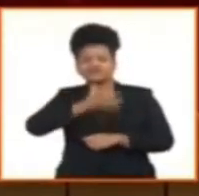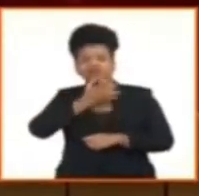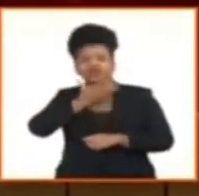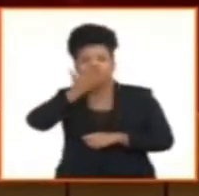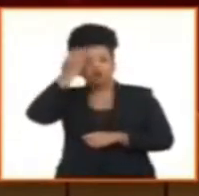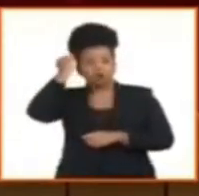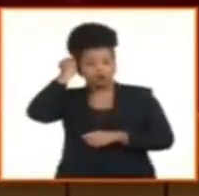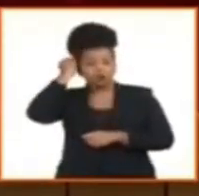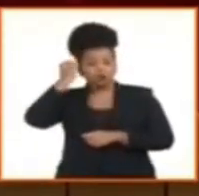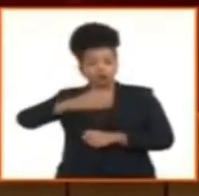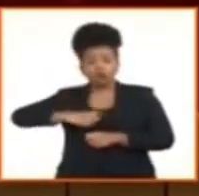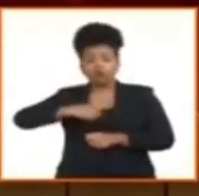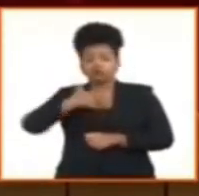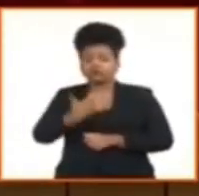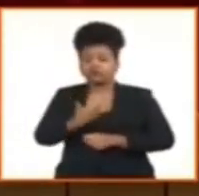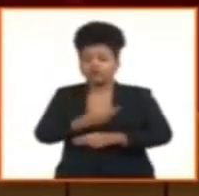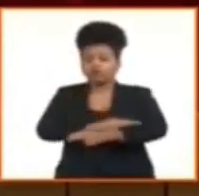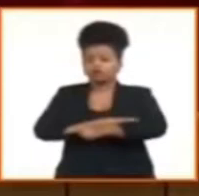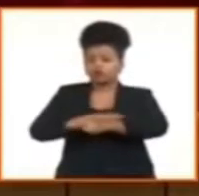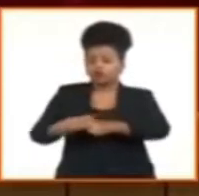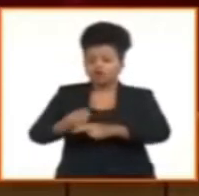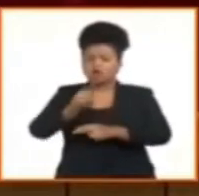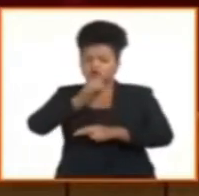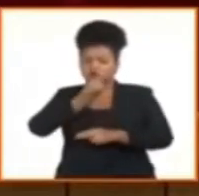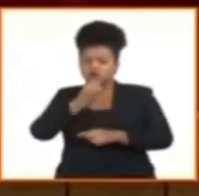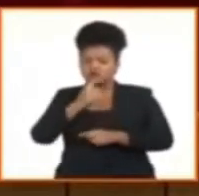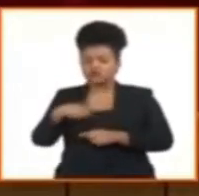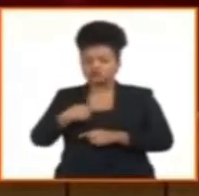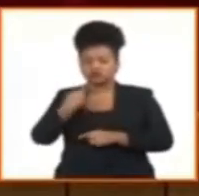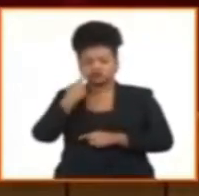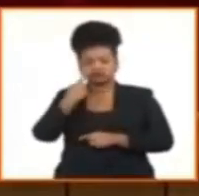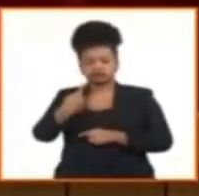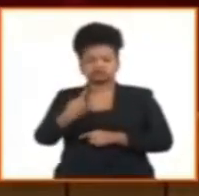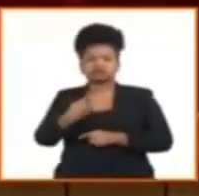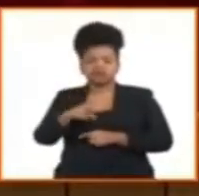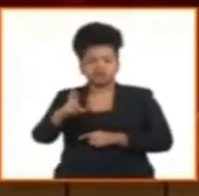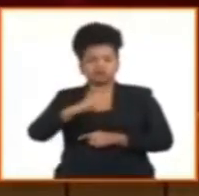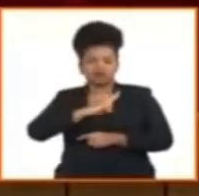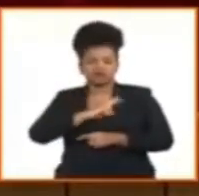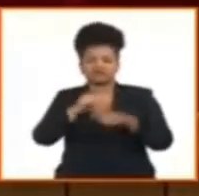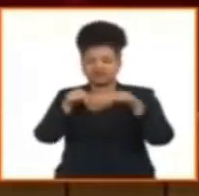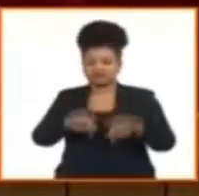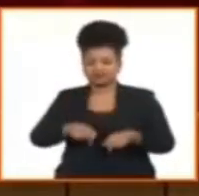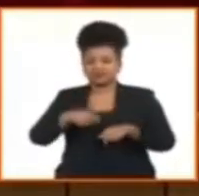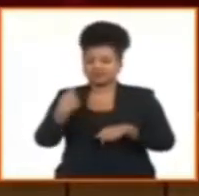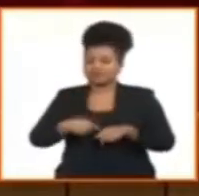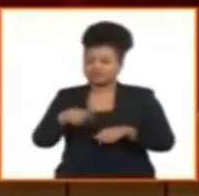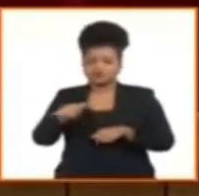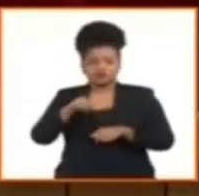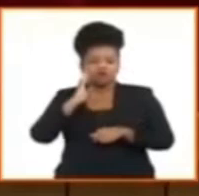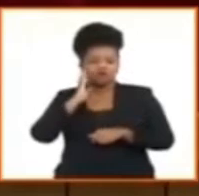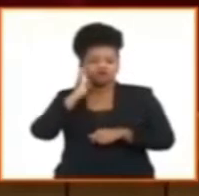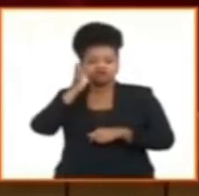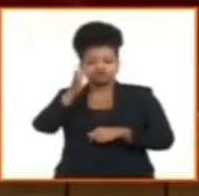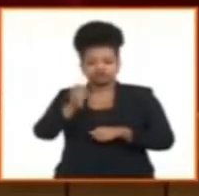cultura, en nuestra historia, podemos encontrar nuestras respuestas del presente y del futuro, desde el pensamiento